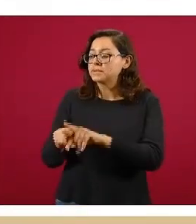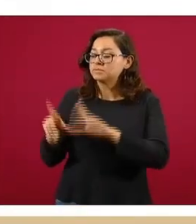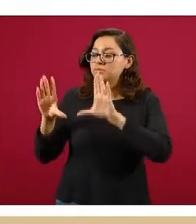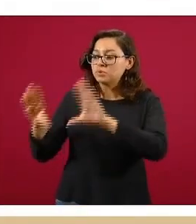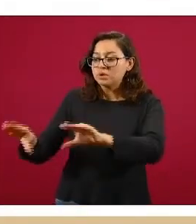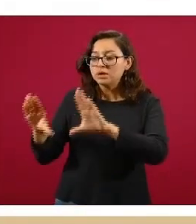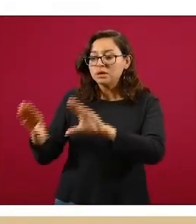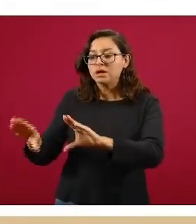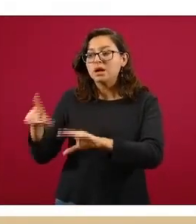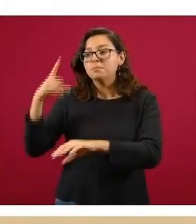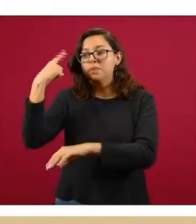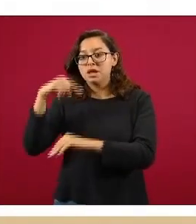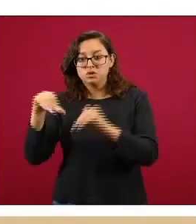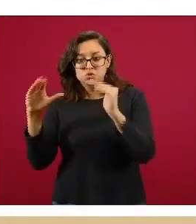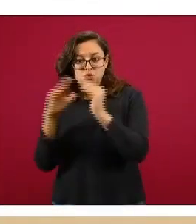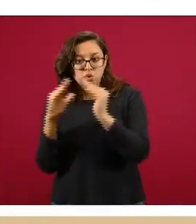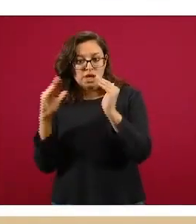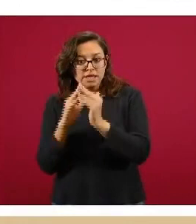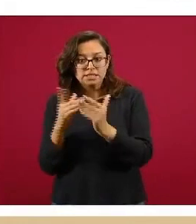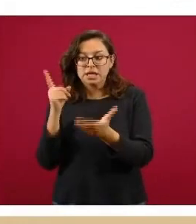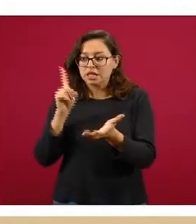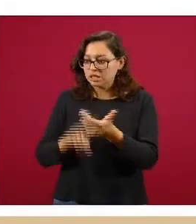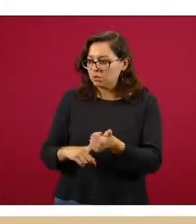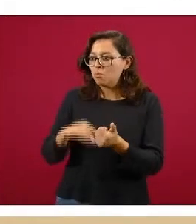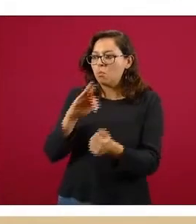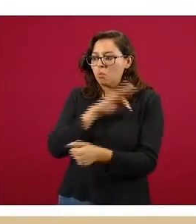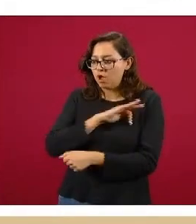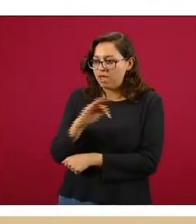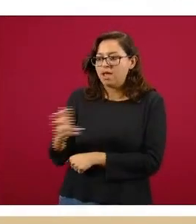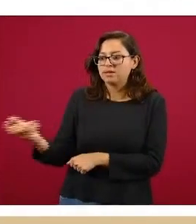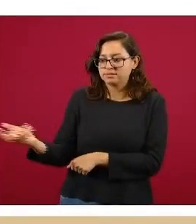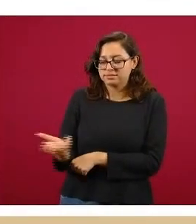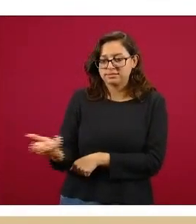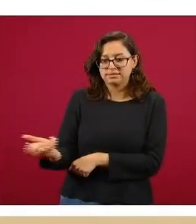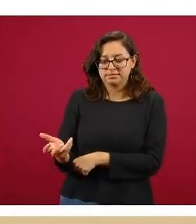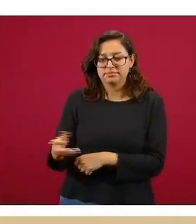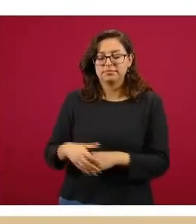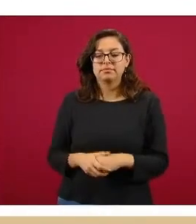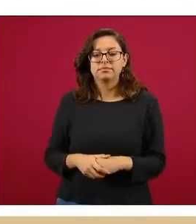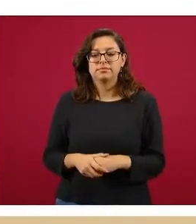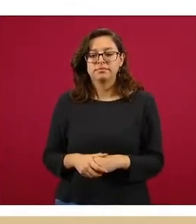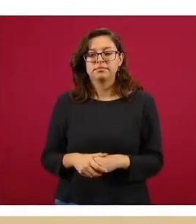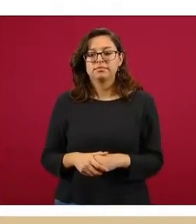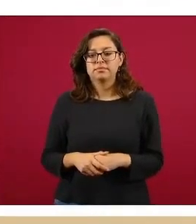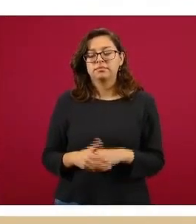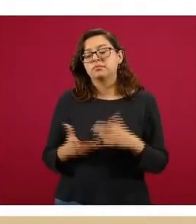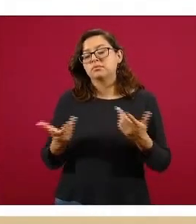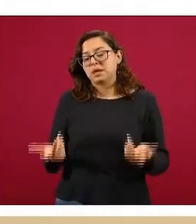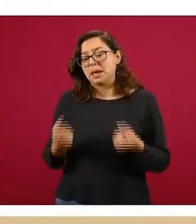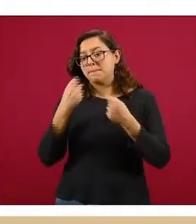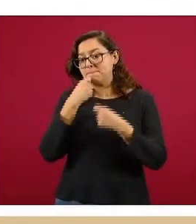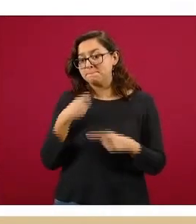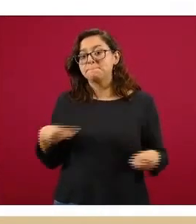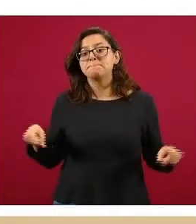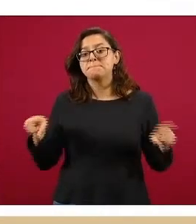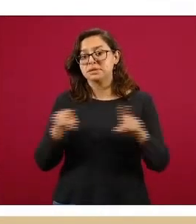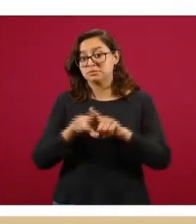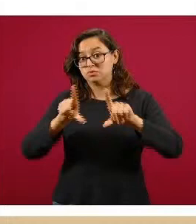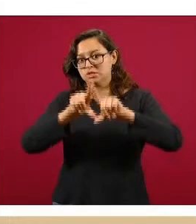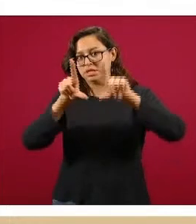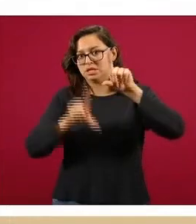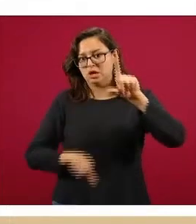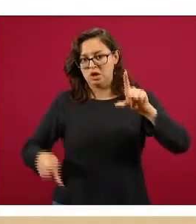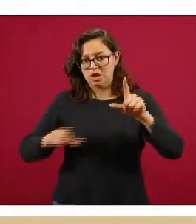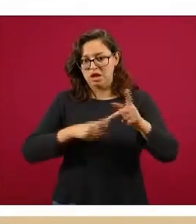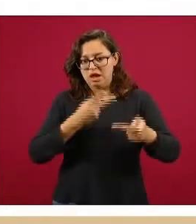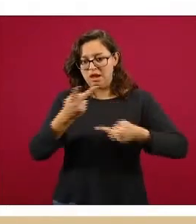de ahí, en sus hogares, en los espacios en los que ellos puedan desarrollarlo, puedan continuarlo. Así sumándonos al plan de bienestar que hay a nivel nacional para